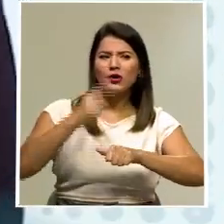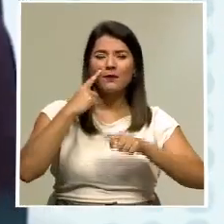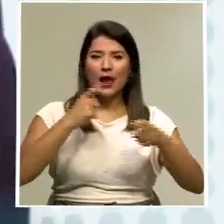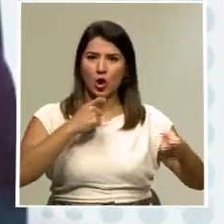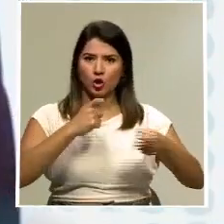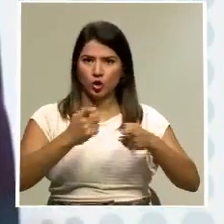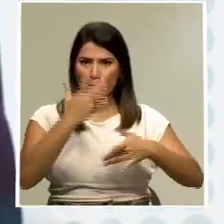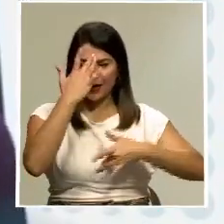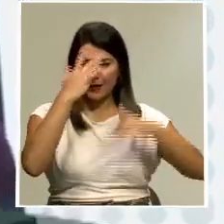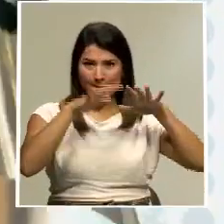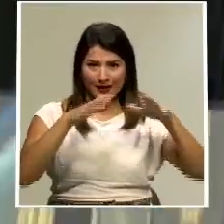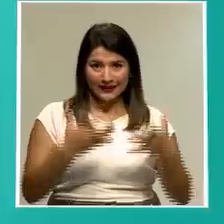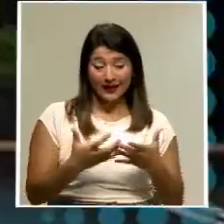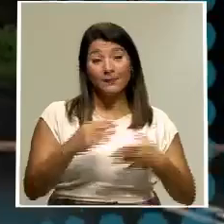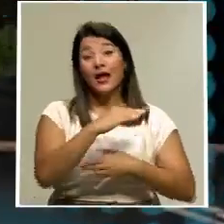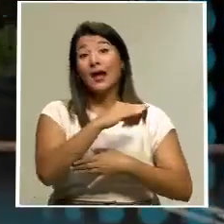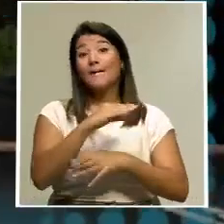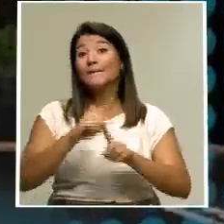reactivación económica.